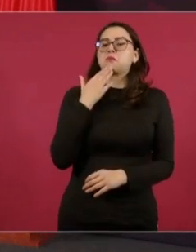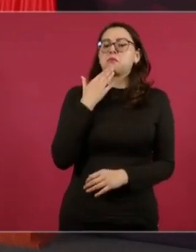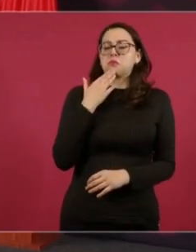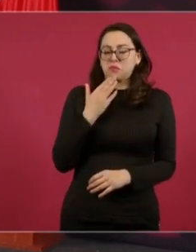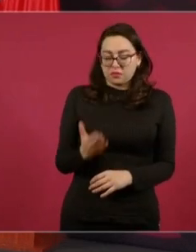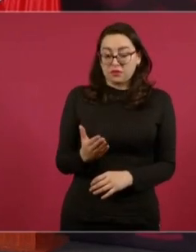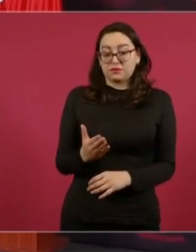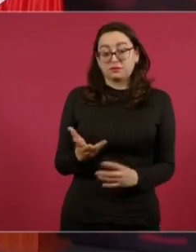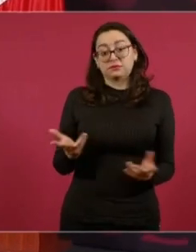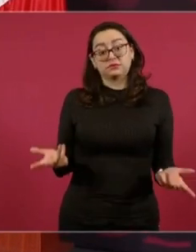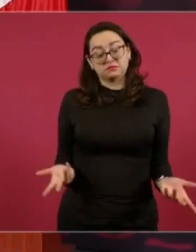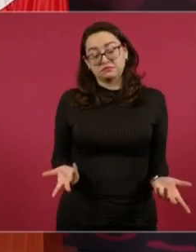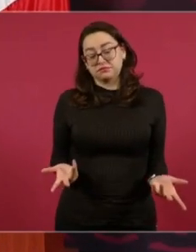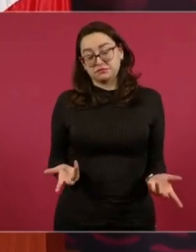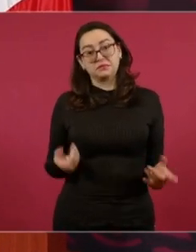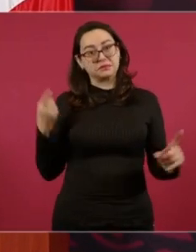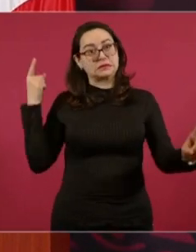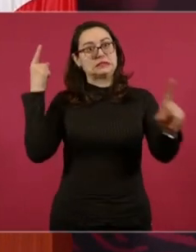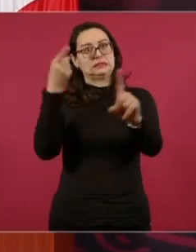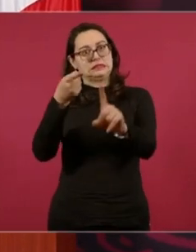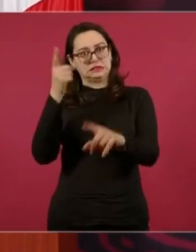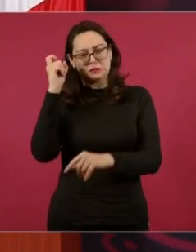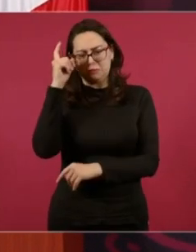Hay retos, ¿no?